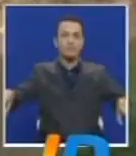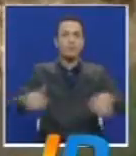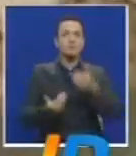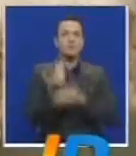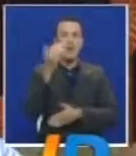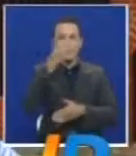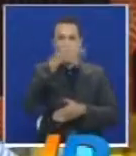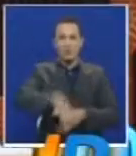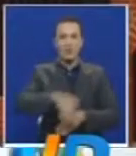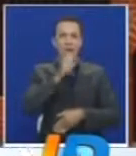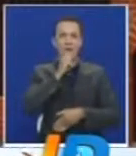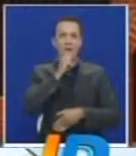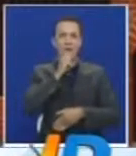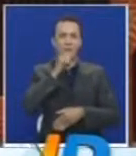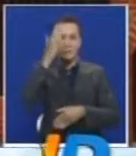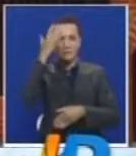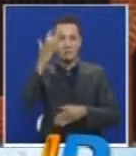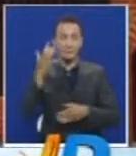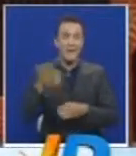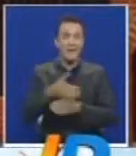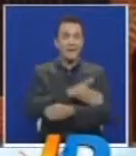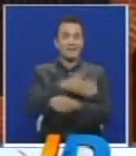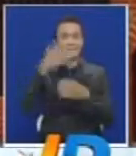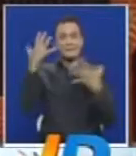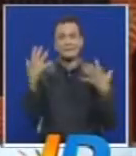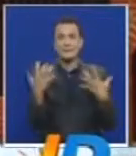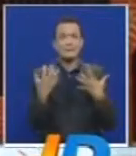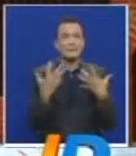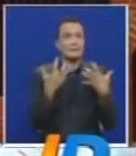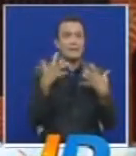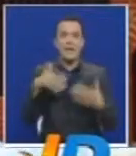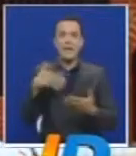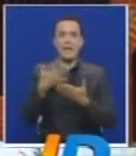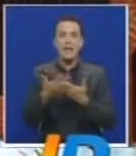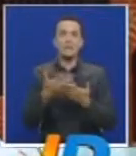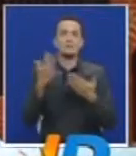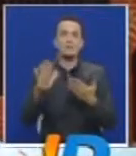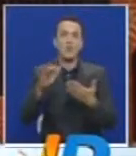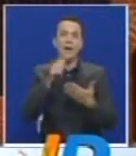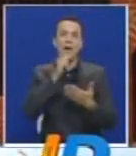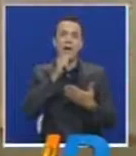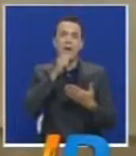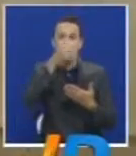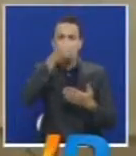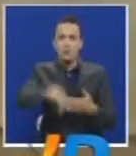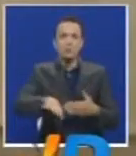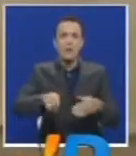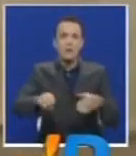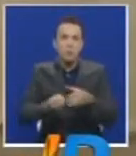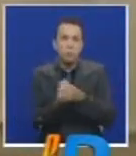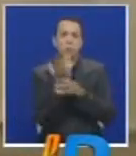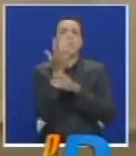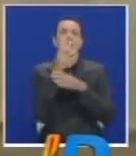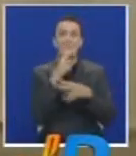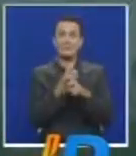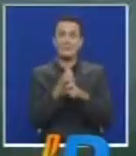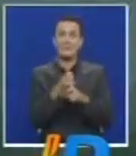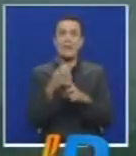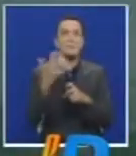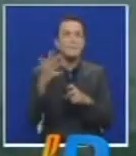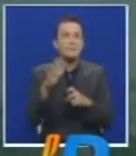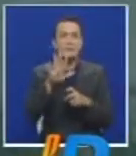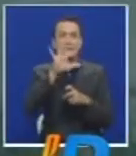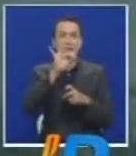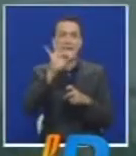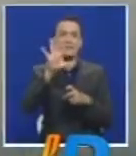sus habitantes. Era un anhelo muy grande de la comunidad, puesto que las aguas residuales se devolvían. Más de 550 millones de pesos